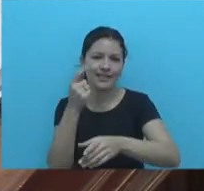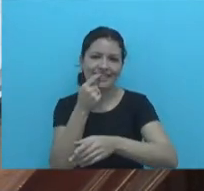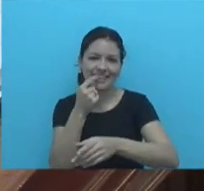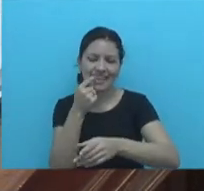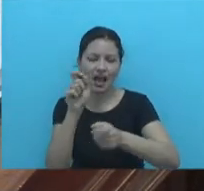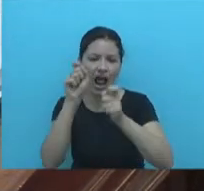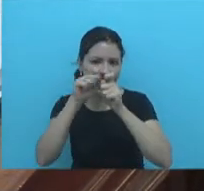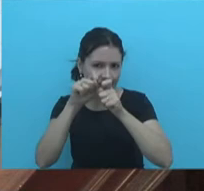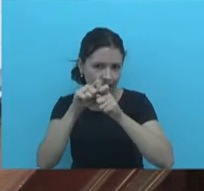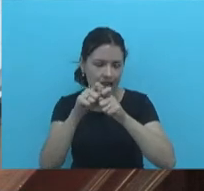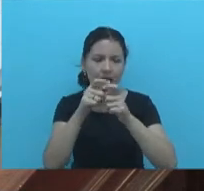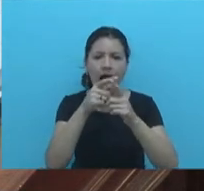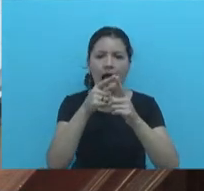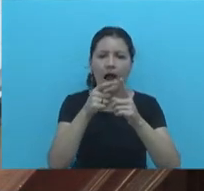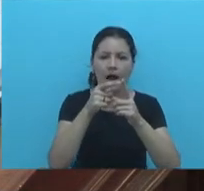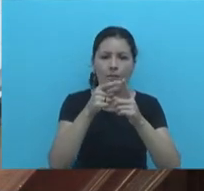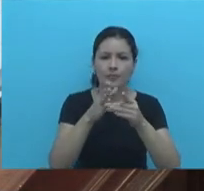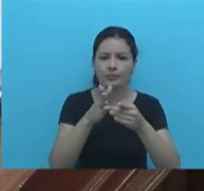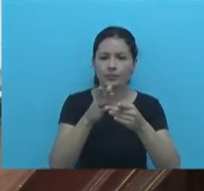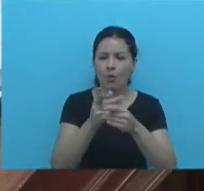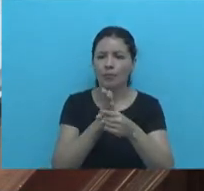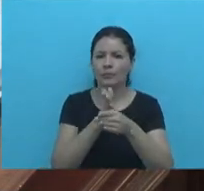facultad, dan como dada